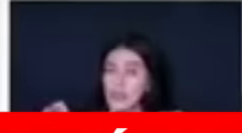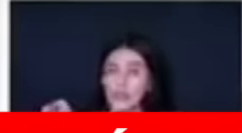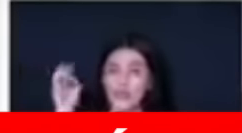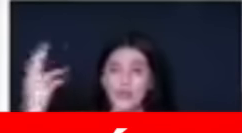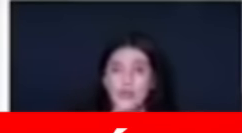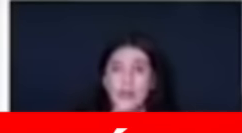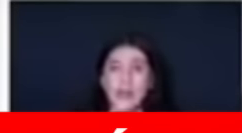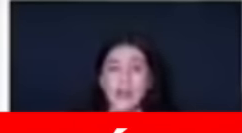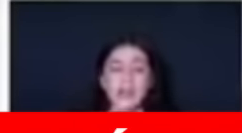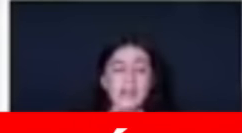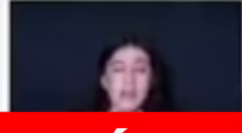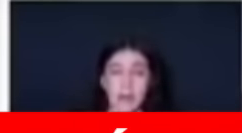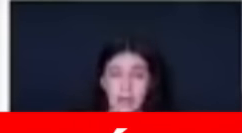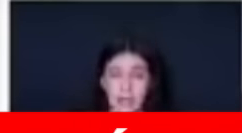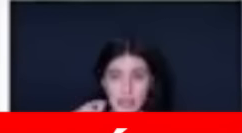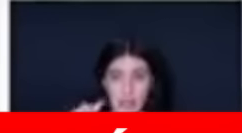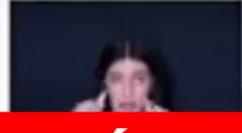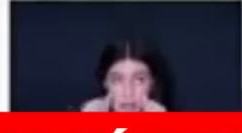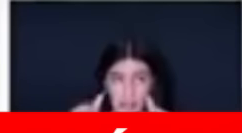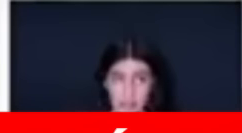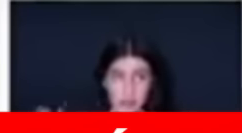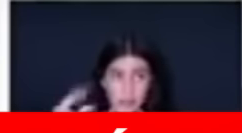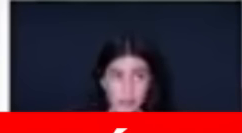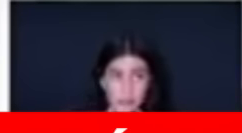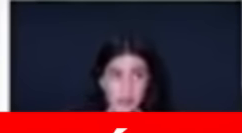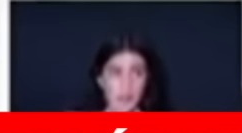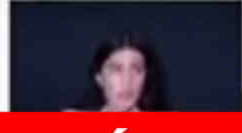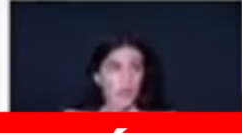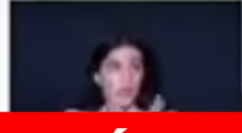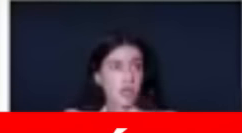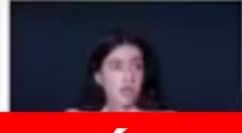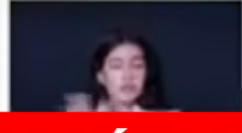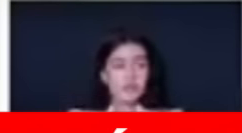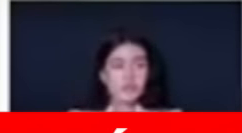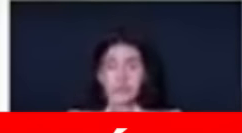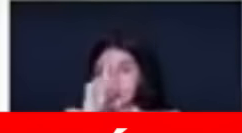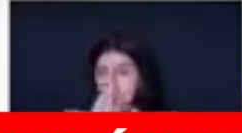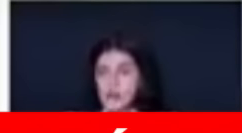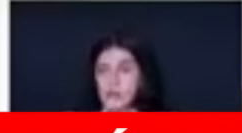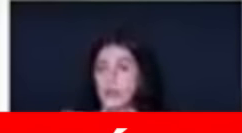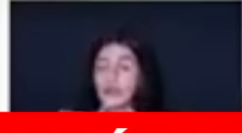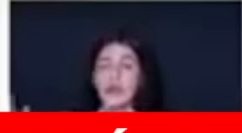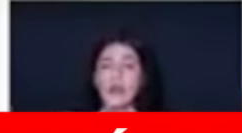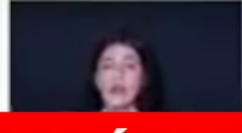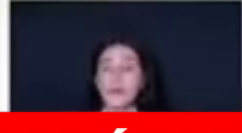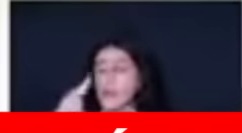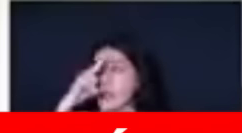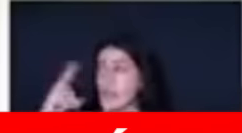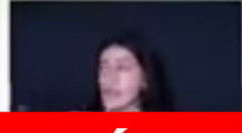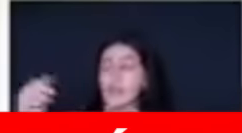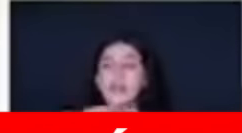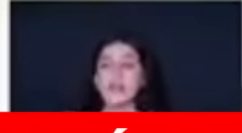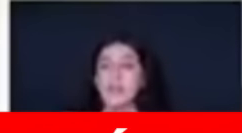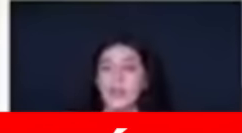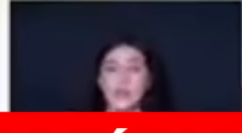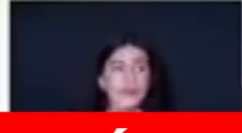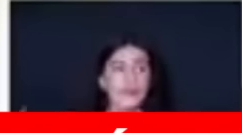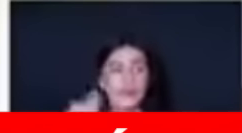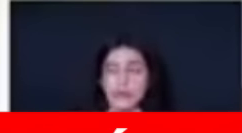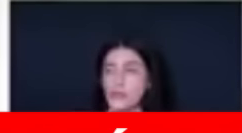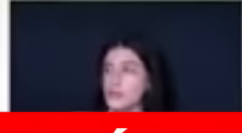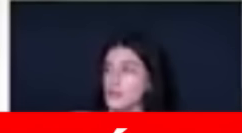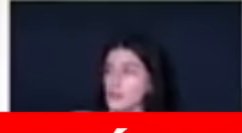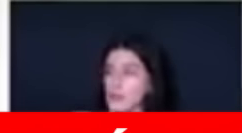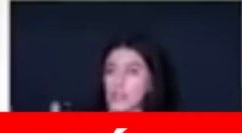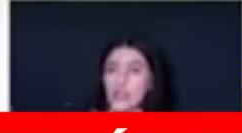que habrá quien la atienda. Creemos en un México donde los hijos regresen por la noche a sus